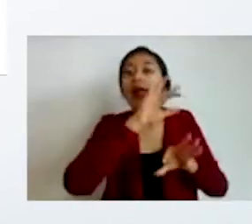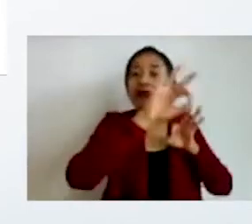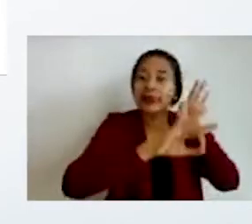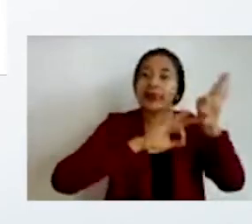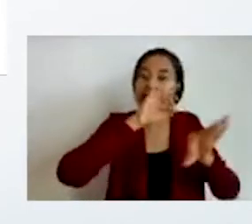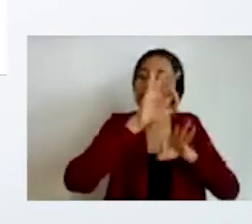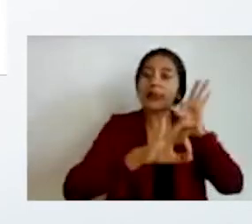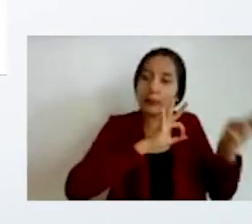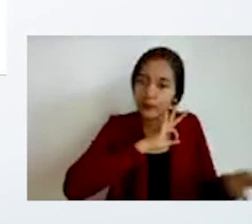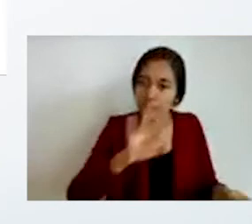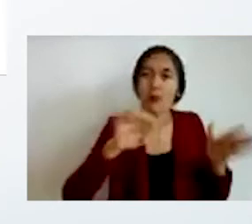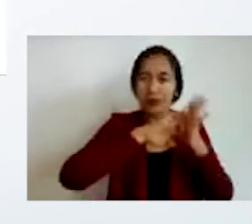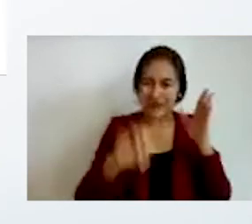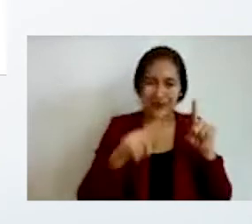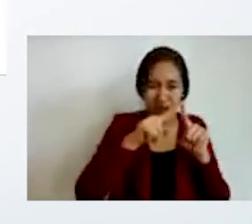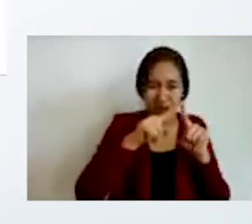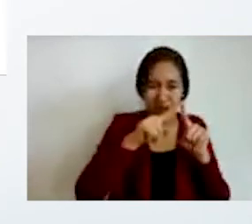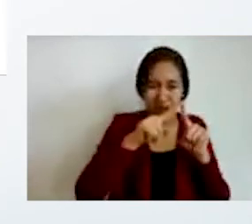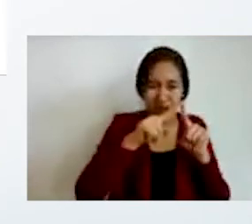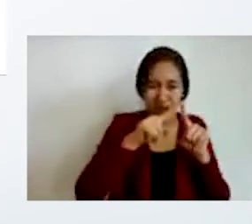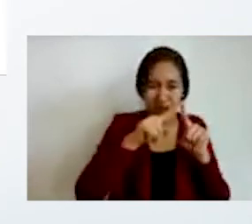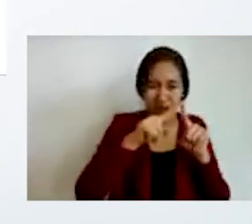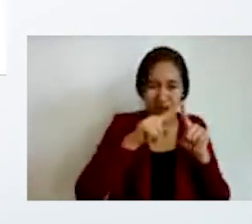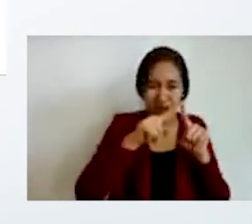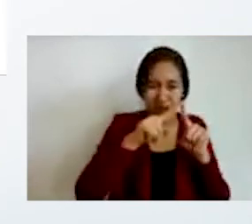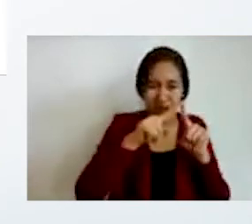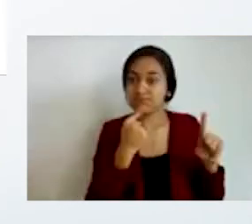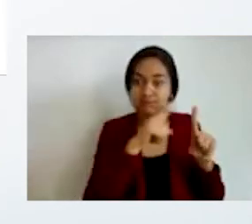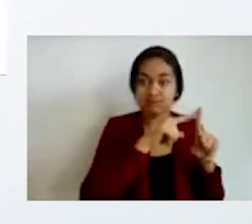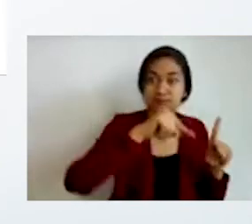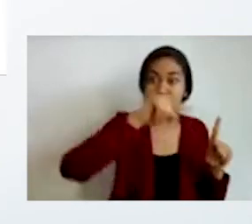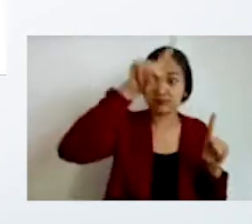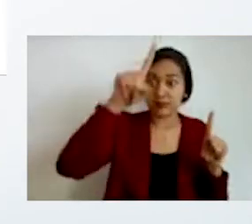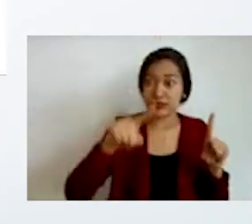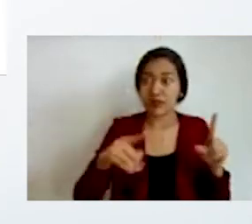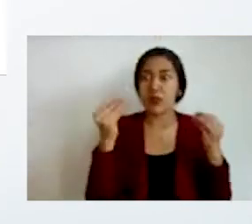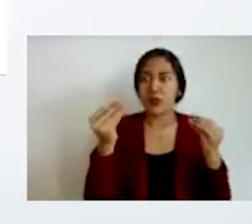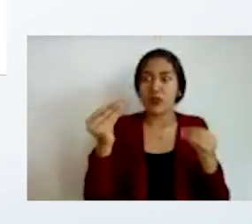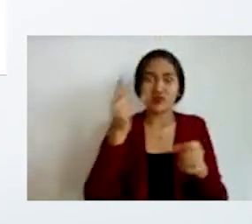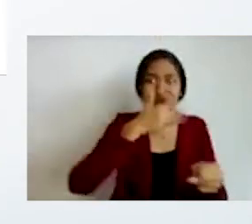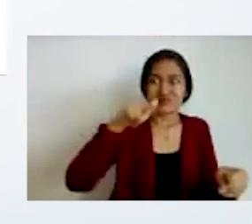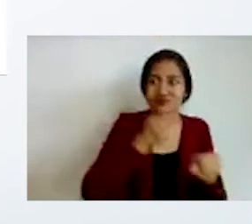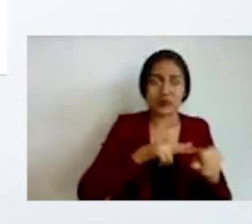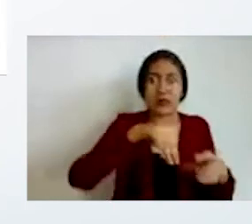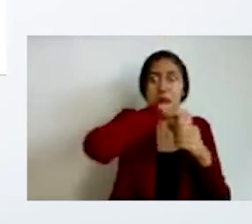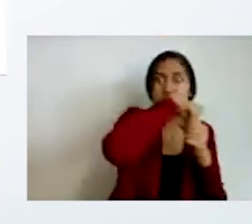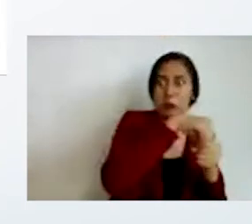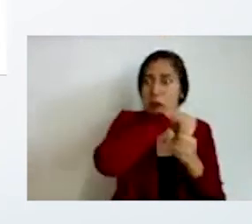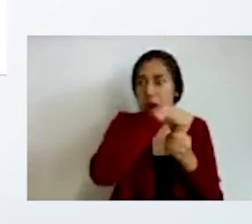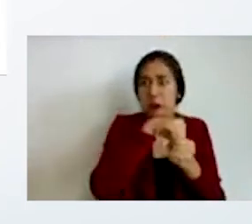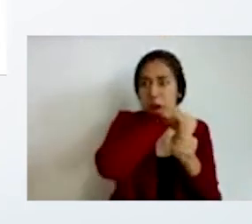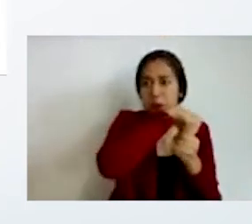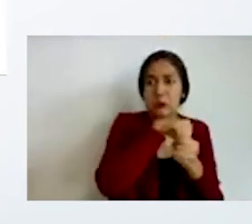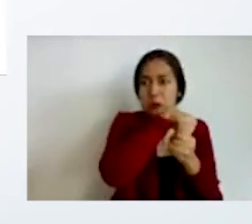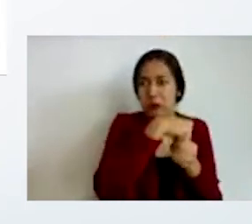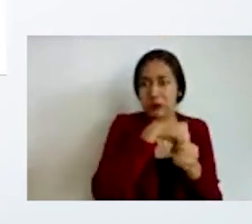alta exclusivamente, la capacidad hospitalaria está marcada aquí con la línea azul que se ve por ahí en el